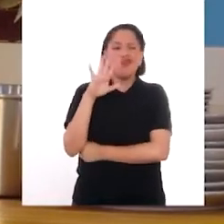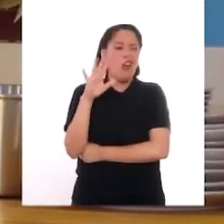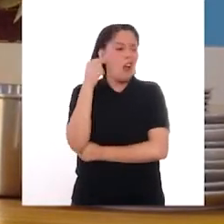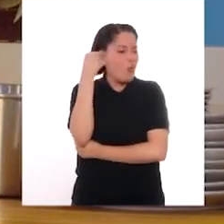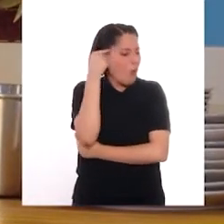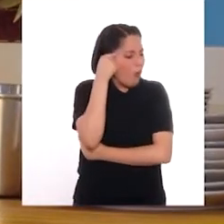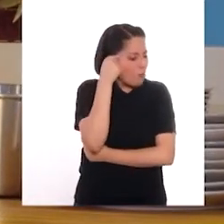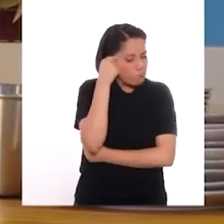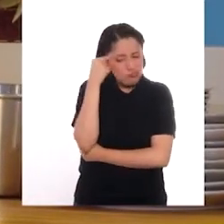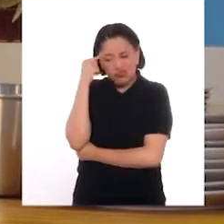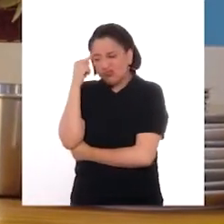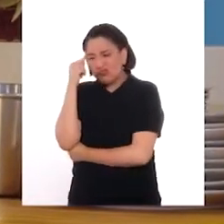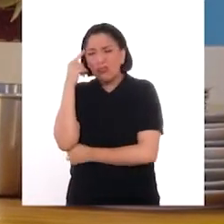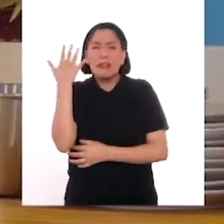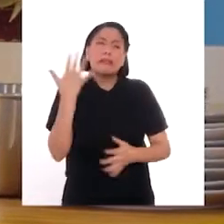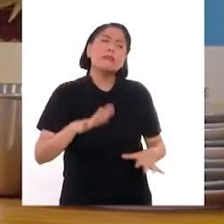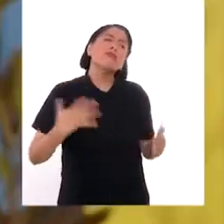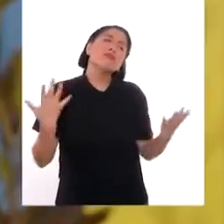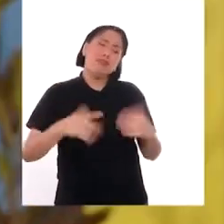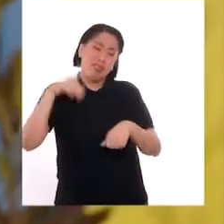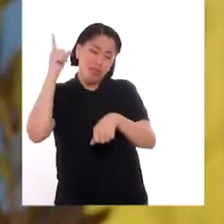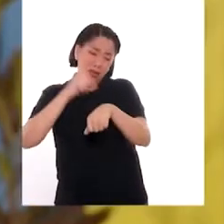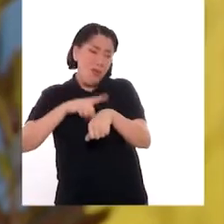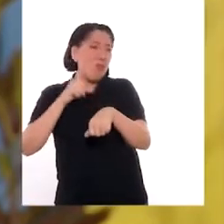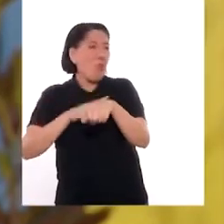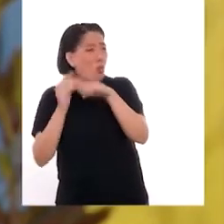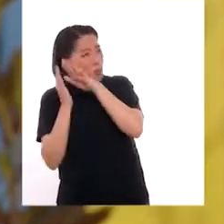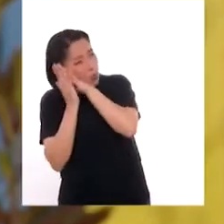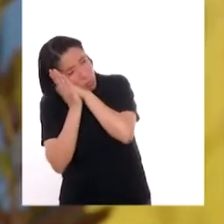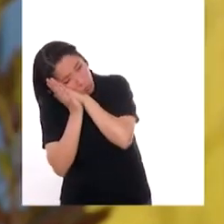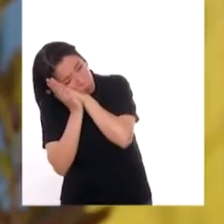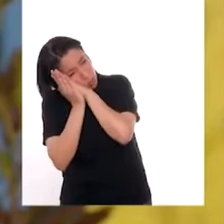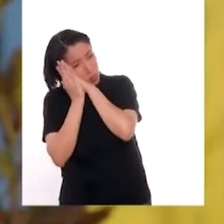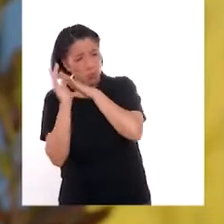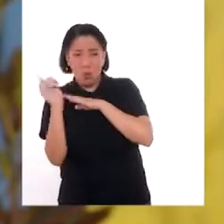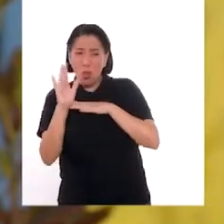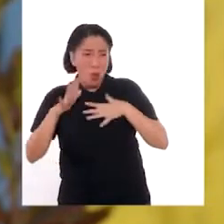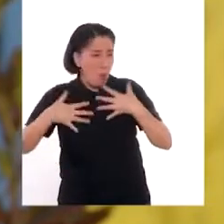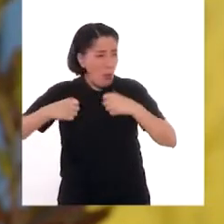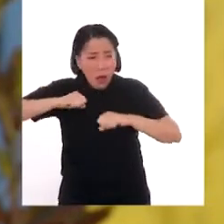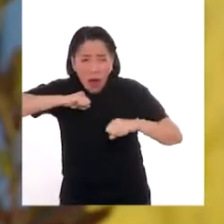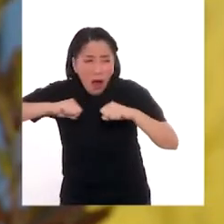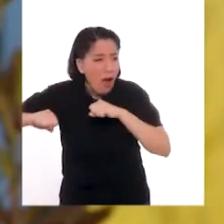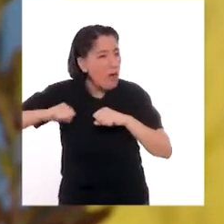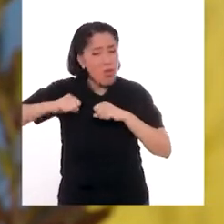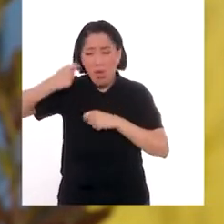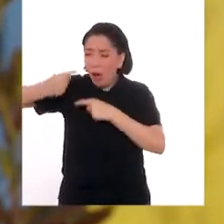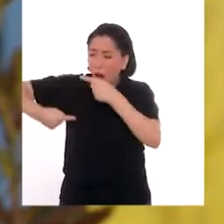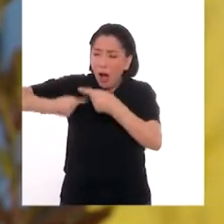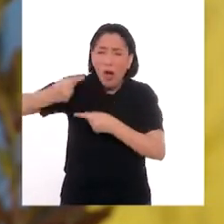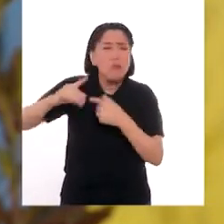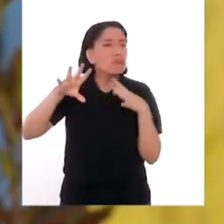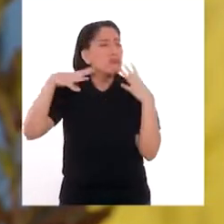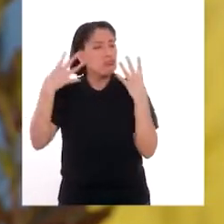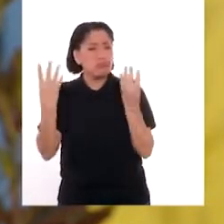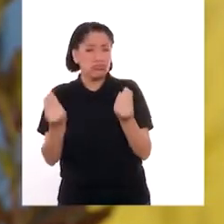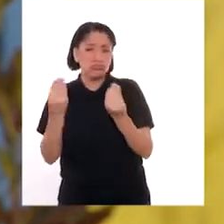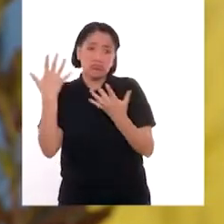Tendría que pensarlo. Es que necesitamos descansar. No podemos hacer todas nuestras actividades